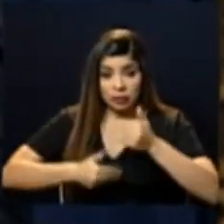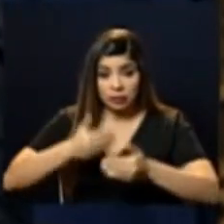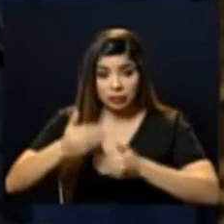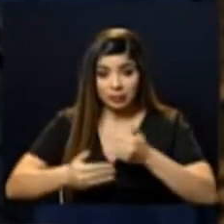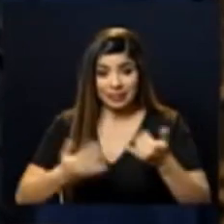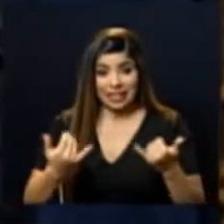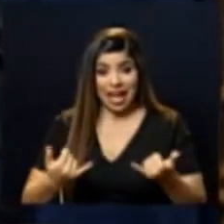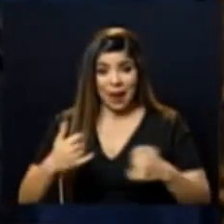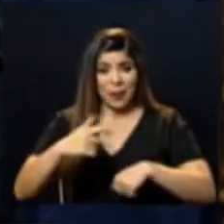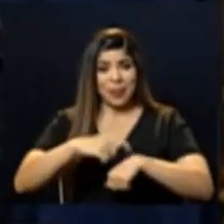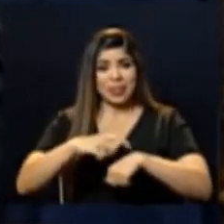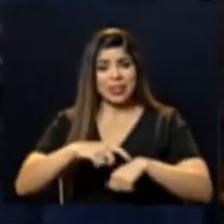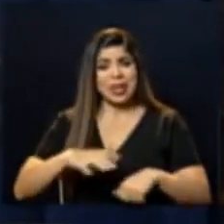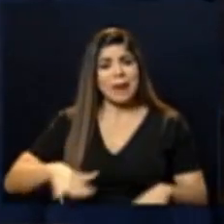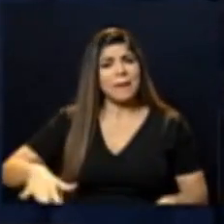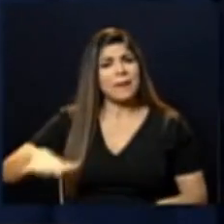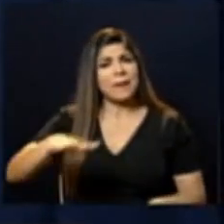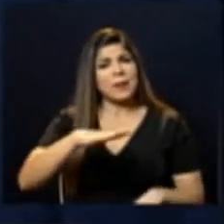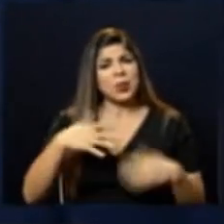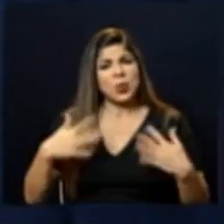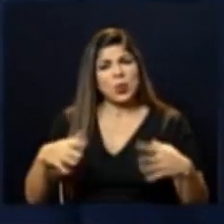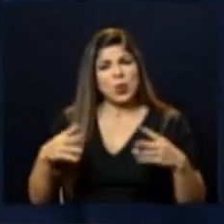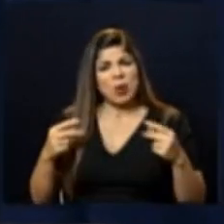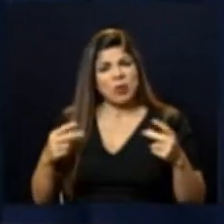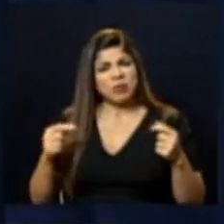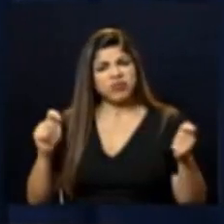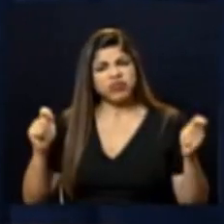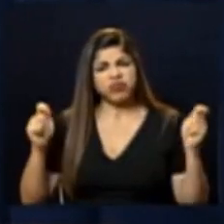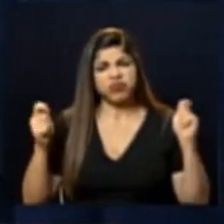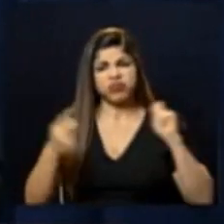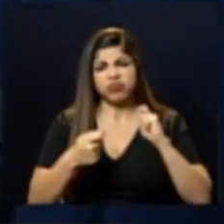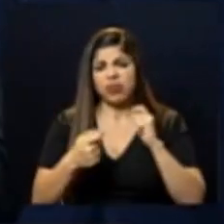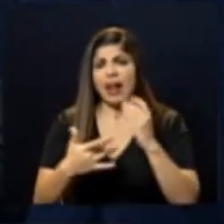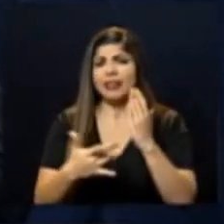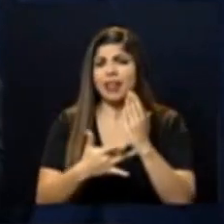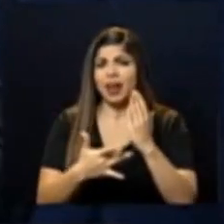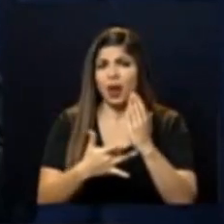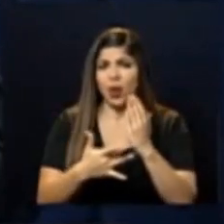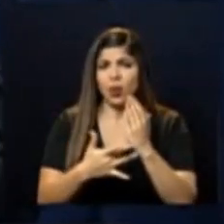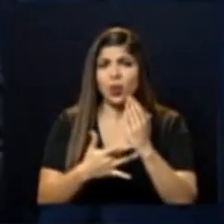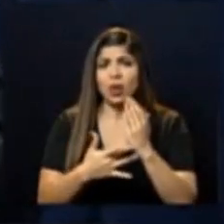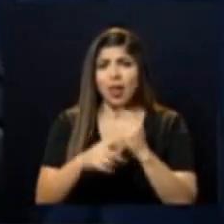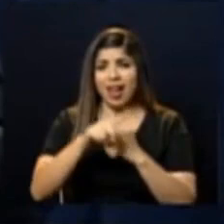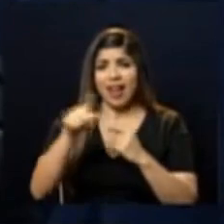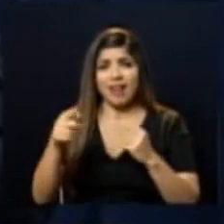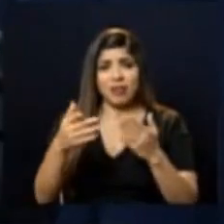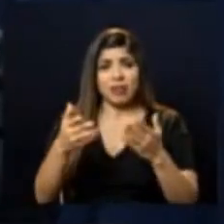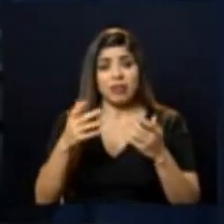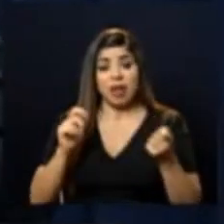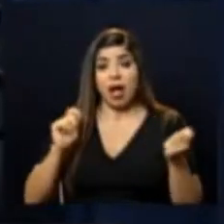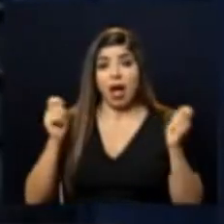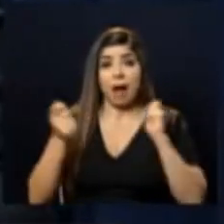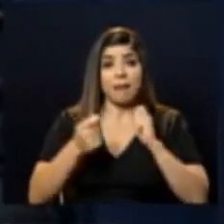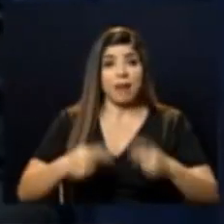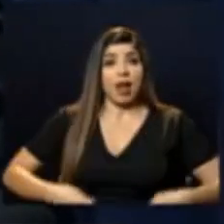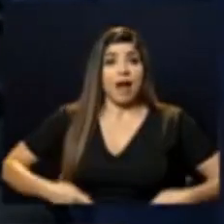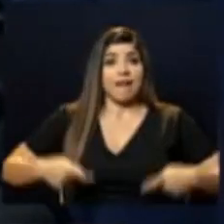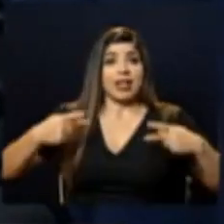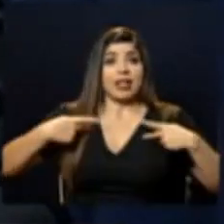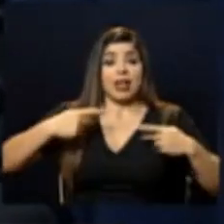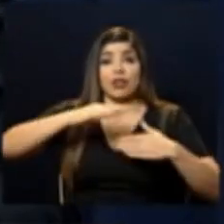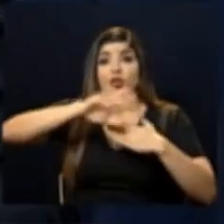vivimos una época de profundos y acelerados cambios tecnológicos que están transformando la vida de la